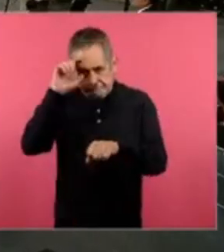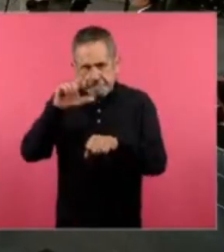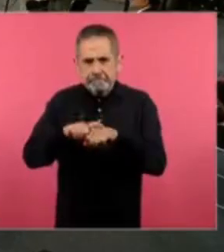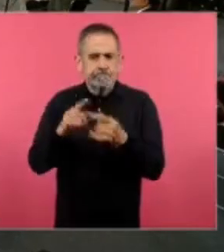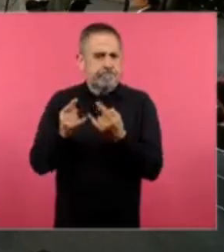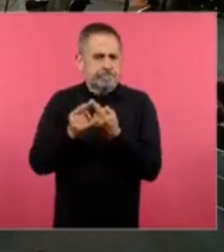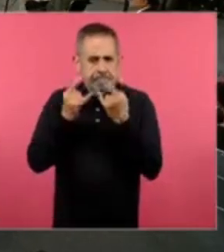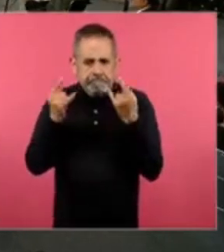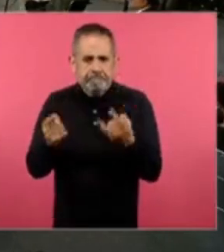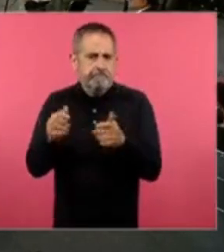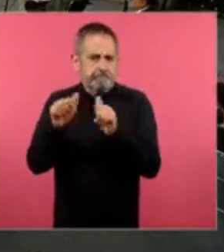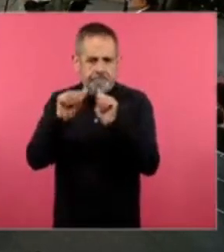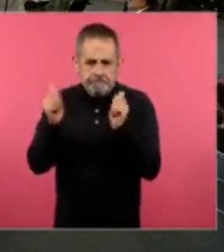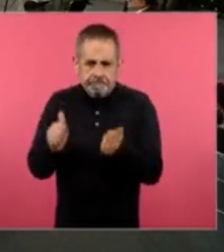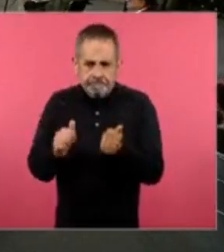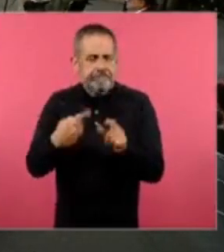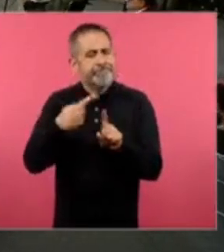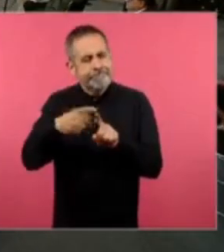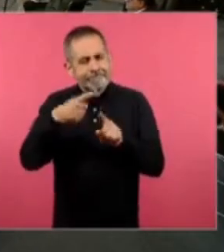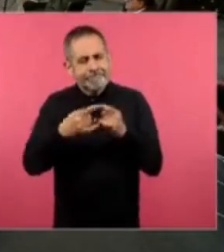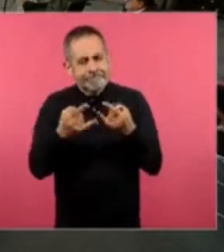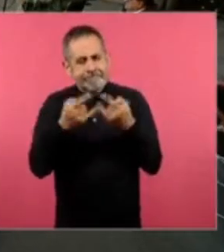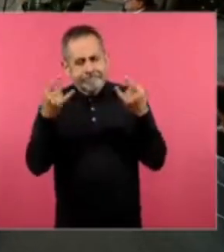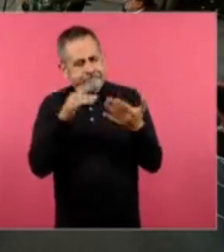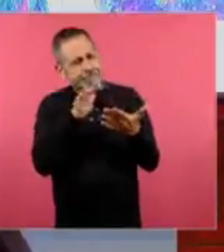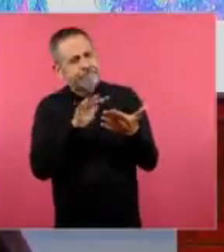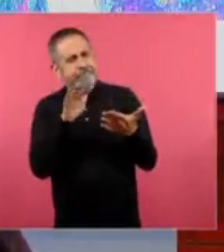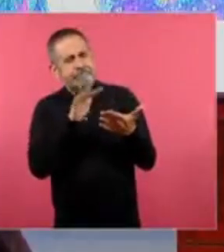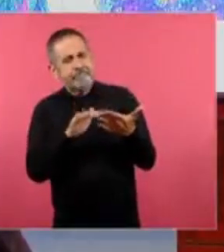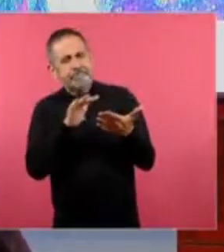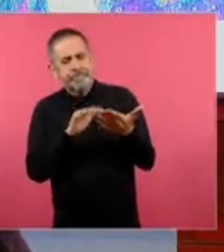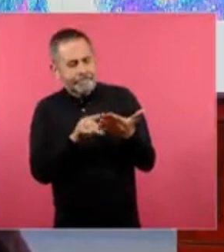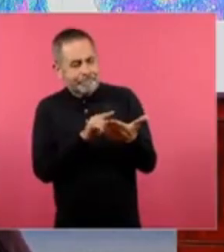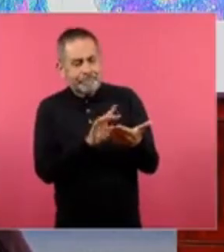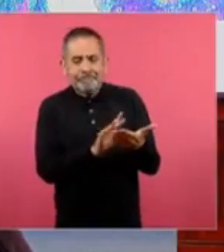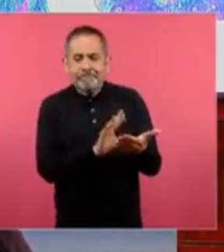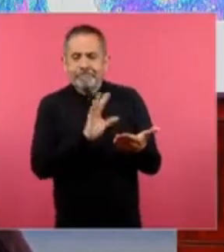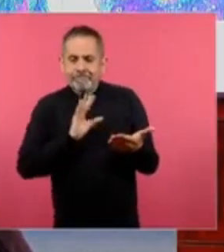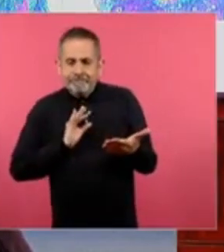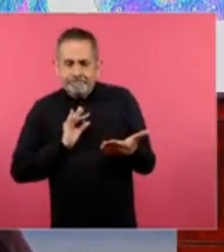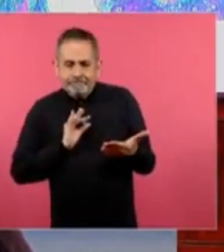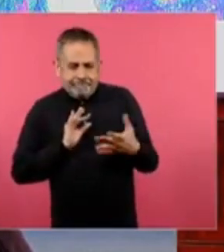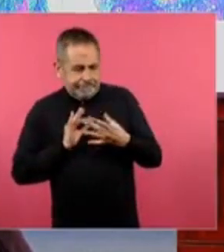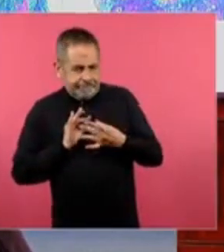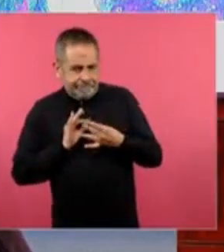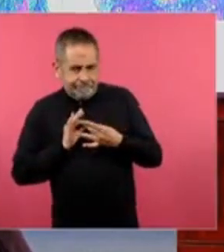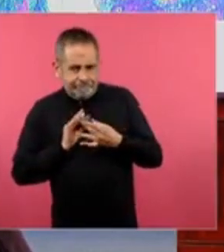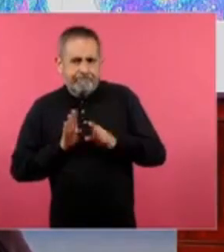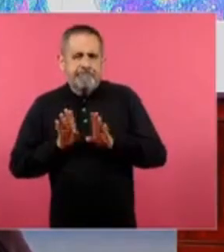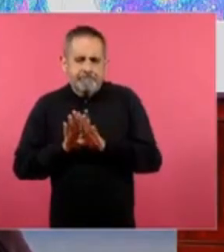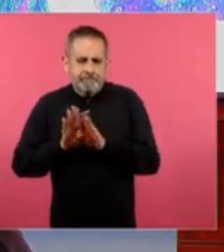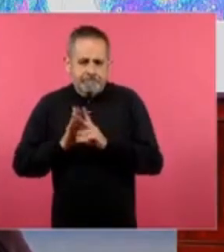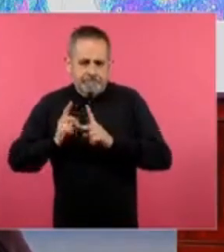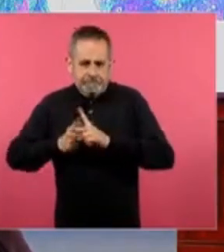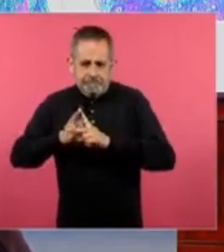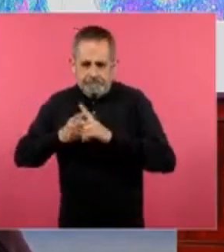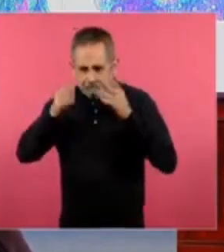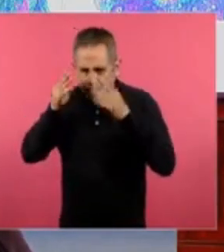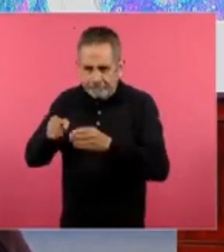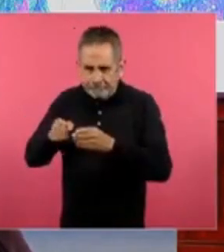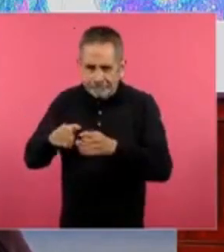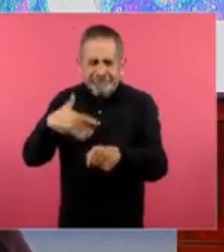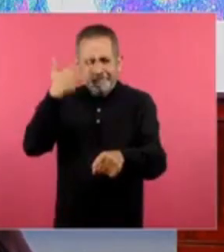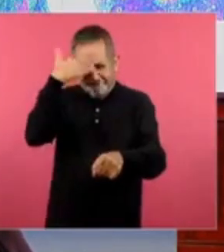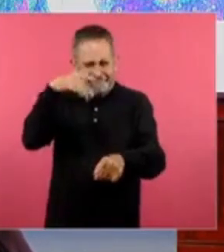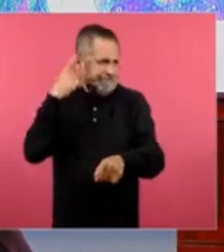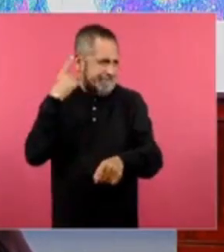Y también hay cuentos o hay lecturas, hay textos que nos explican cosas de matemáticas, aunque sé que por